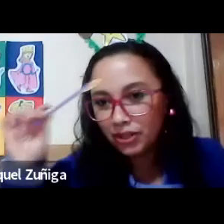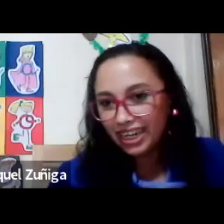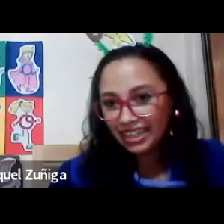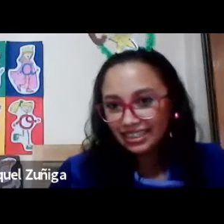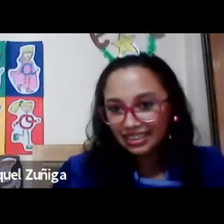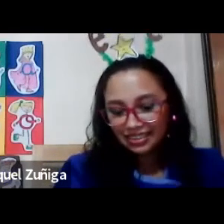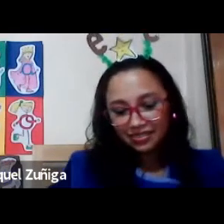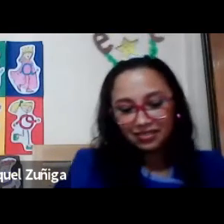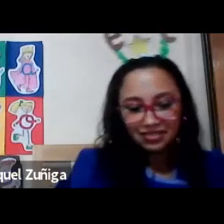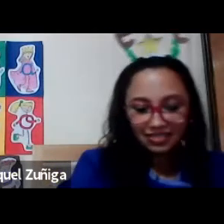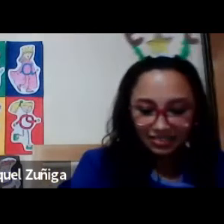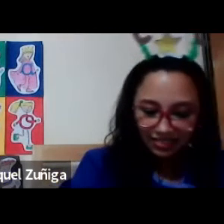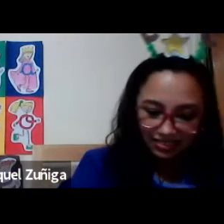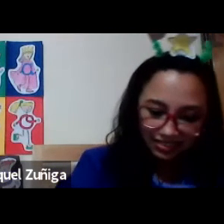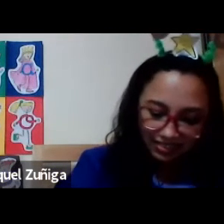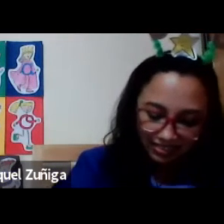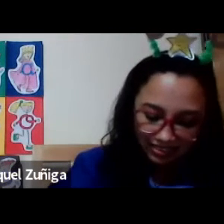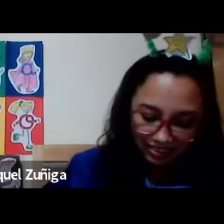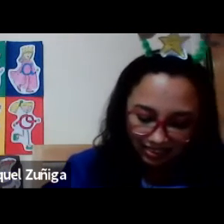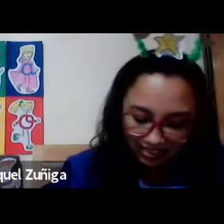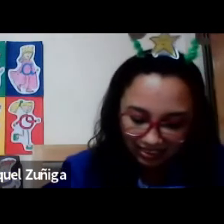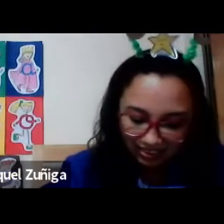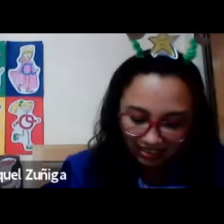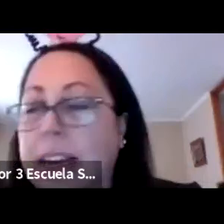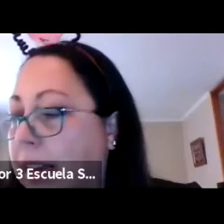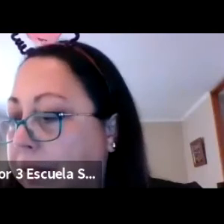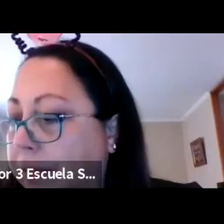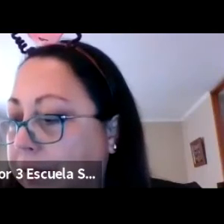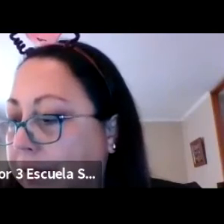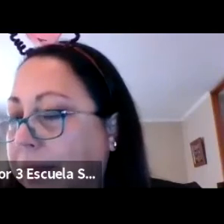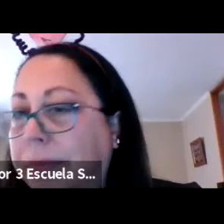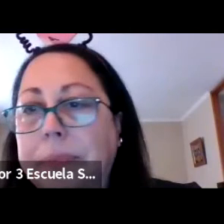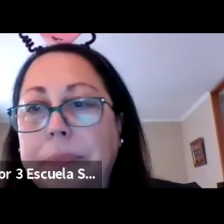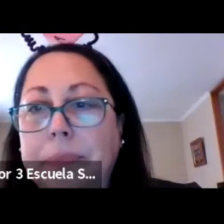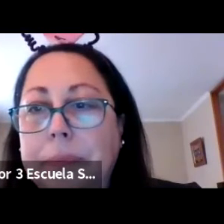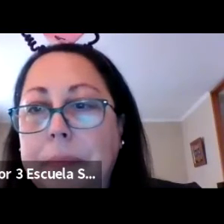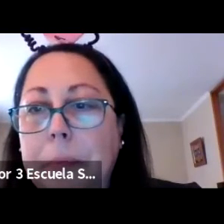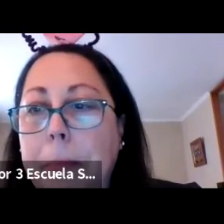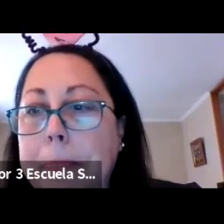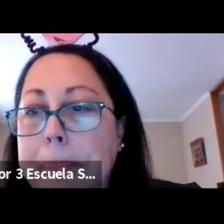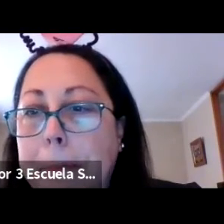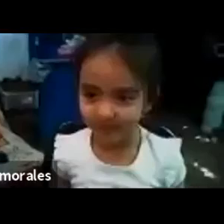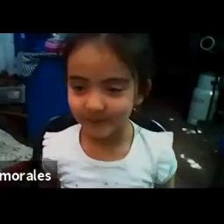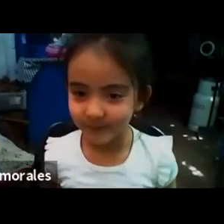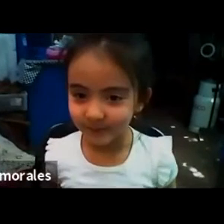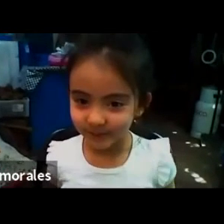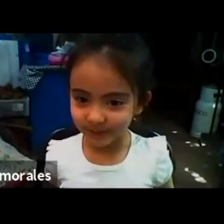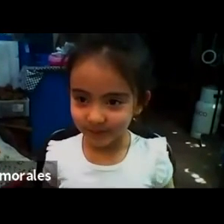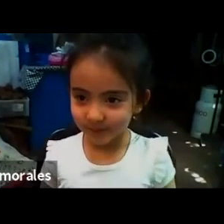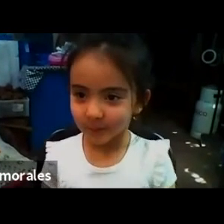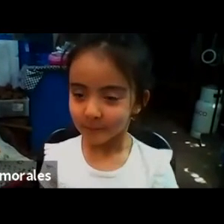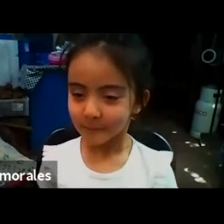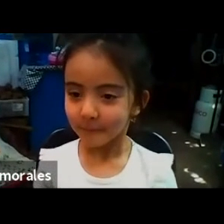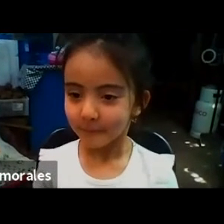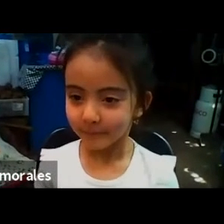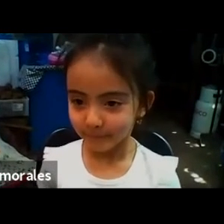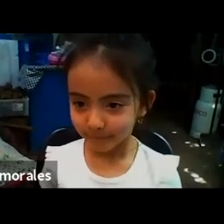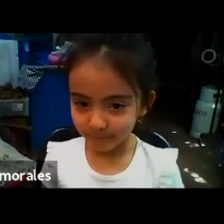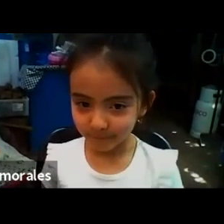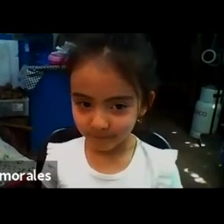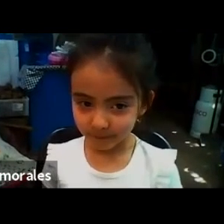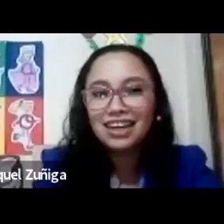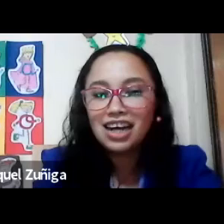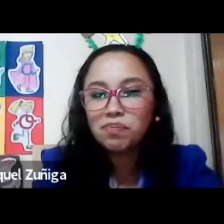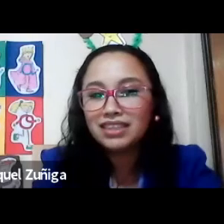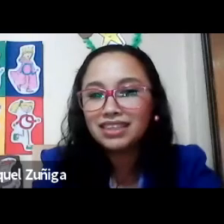Bianca Morales. Ya, tía Raquel, pregúntele usted a la Bianca. Ya. Bianquita, ¿cuál de estas